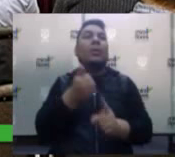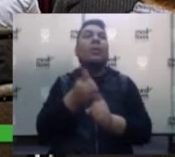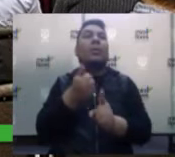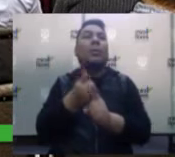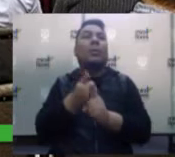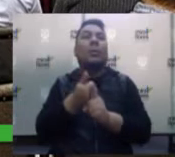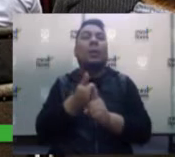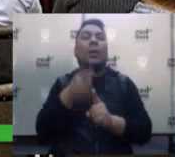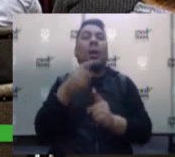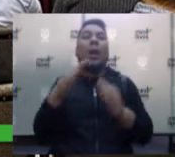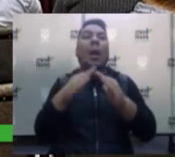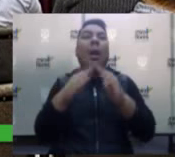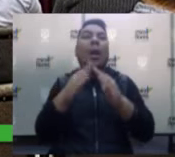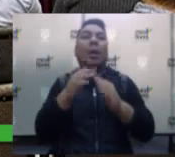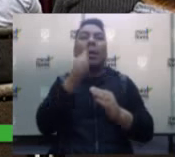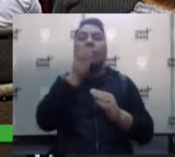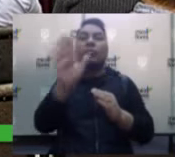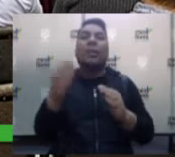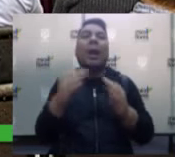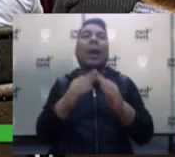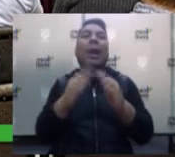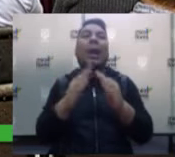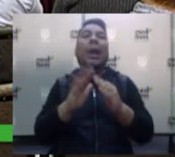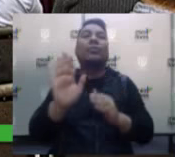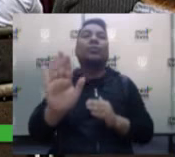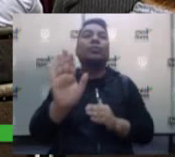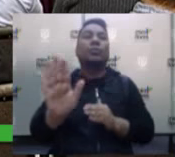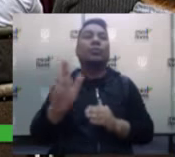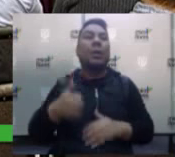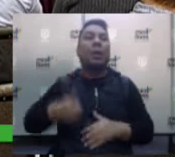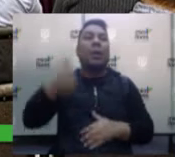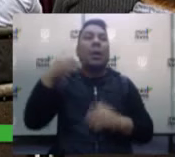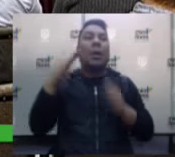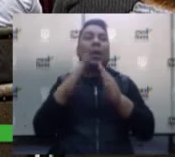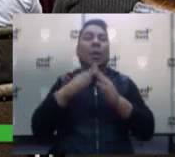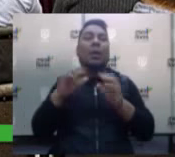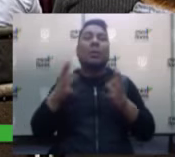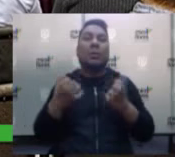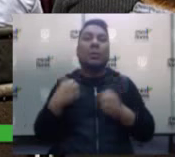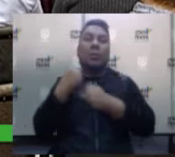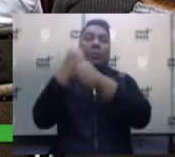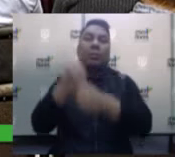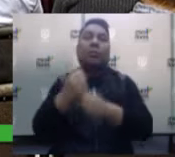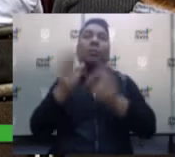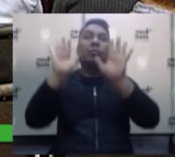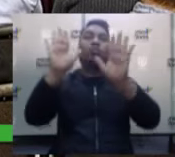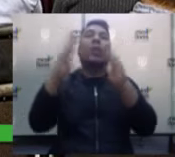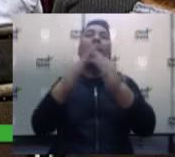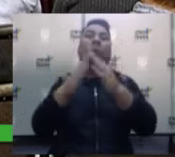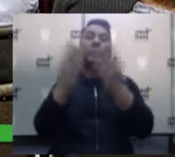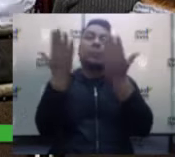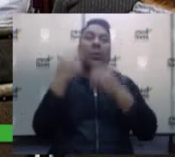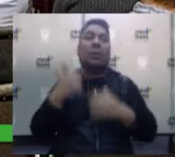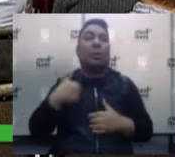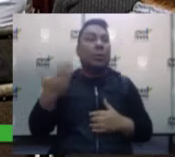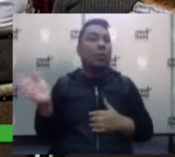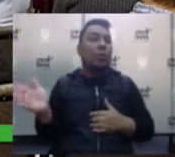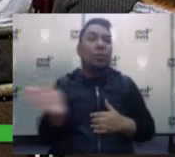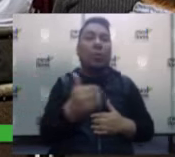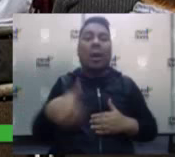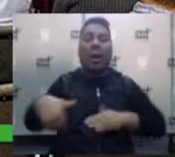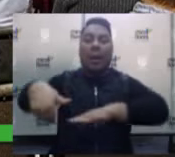privada, eso es un tema de propiedad privada. No es el propietario quien autoriza la instalación de ese panel. Nosotros acabamos de hacer el sorteo de todos los paneles que se